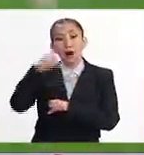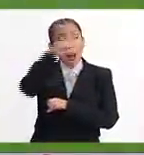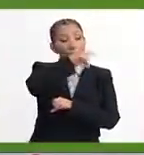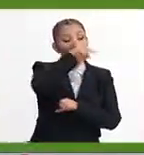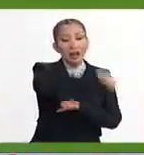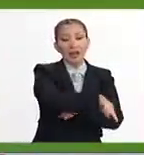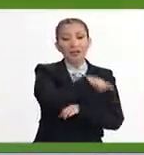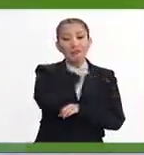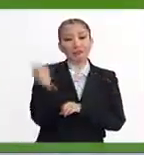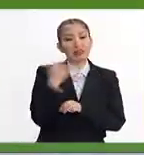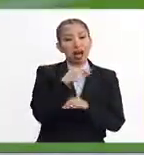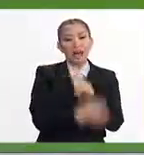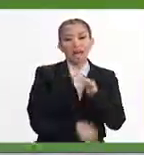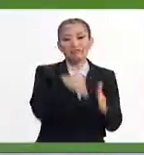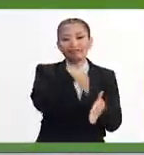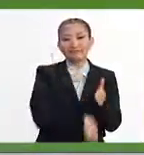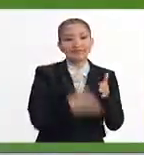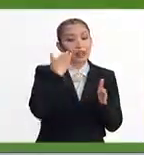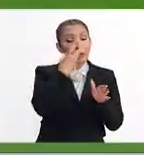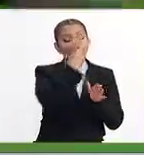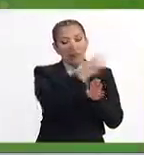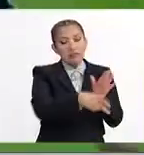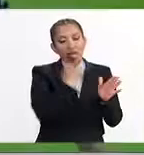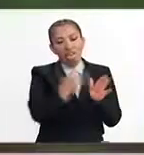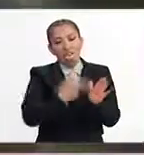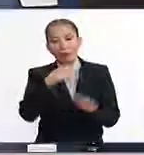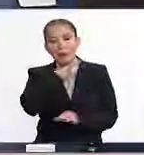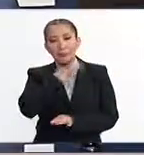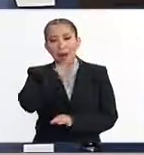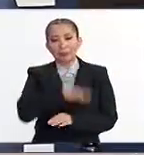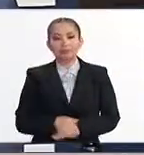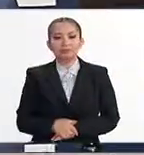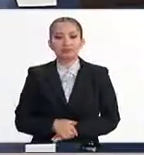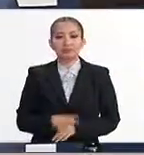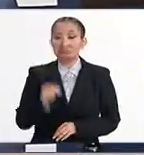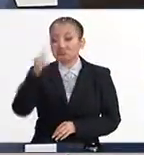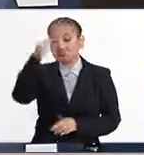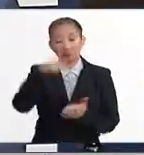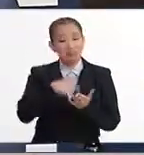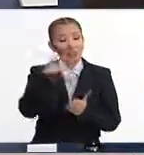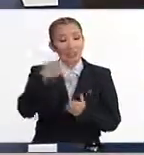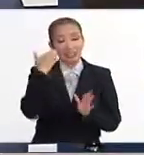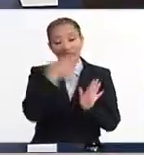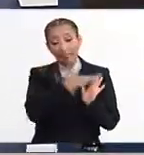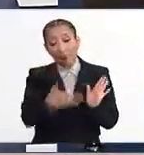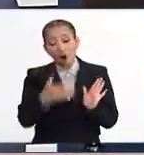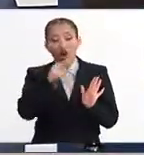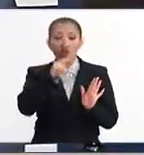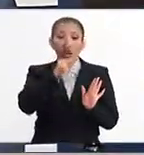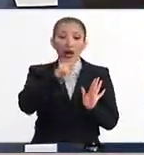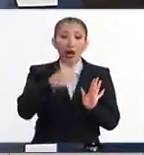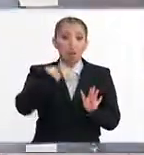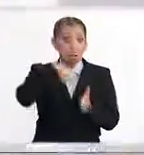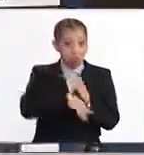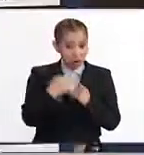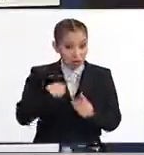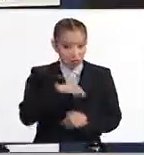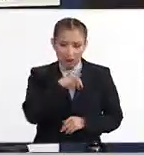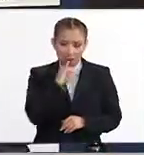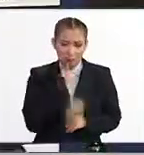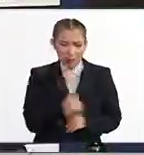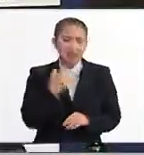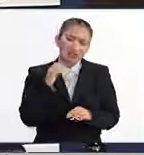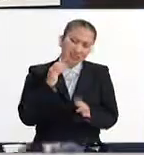América termina el torneo con una racha de 3 descalabros al hilo. No creo que de ninguna manera ni la temporada ni el torneo haya sido un fracaso para nosotros.